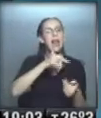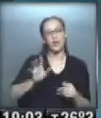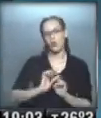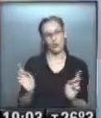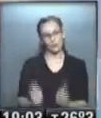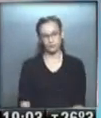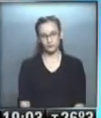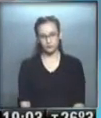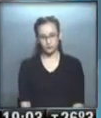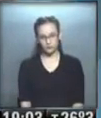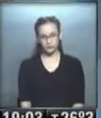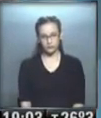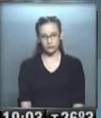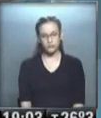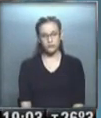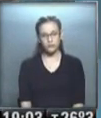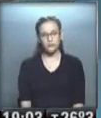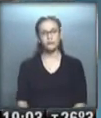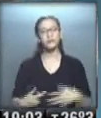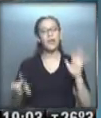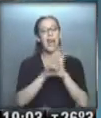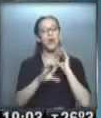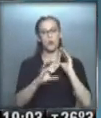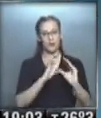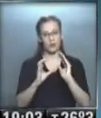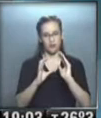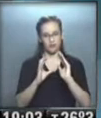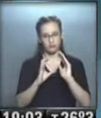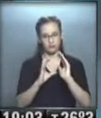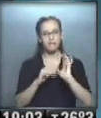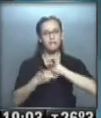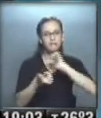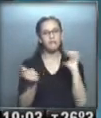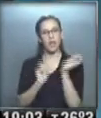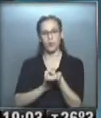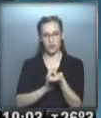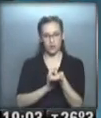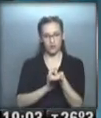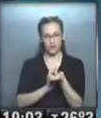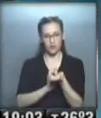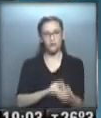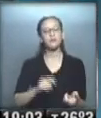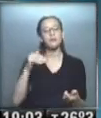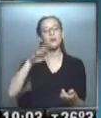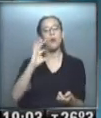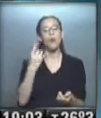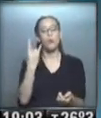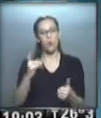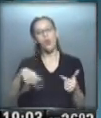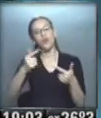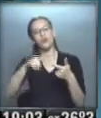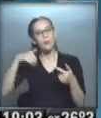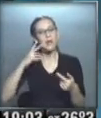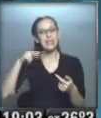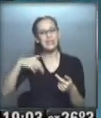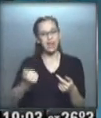a la Argentina. Ley de medios, renuevan Consejo Federal. Amado Boudou y Aval Medina designaron a